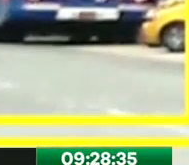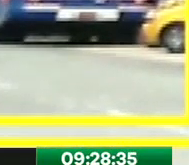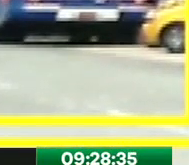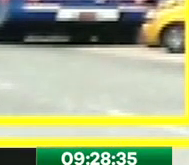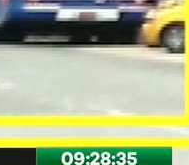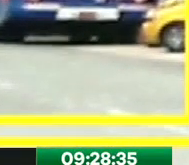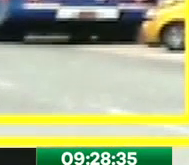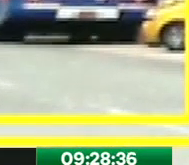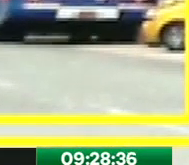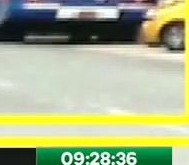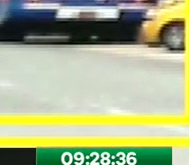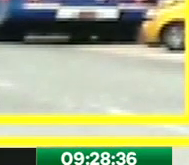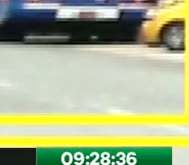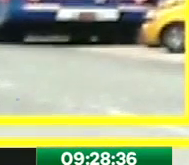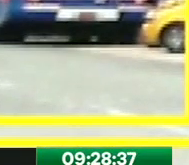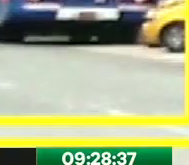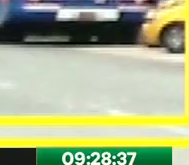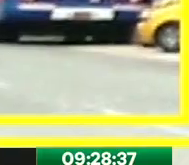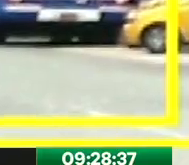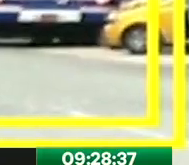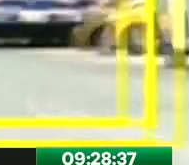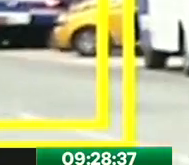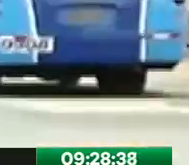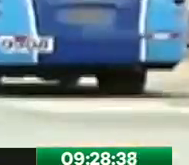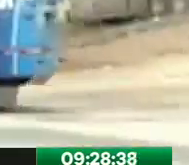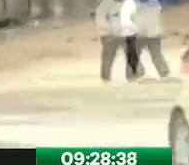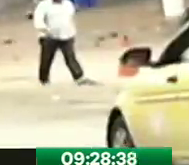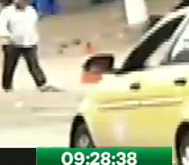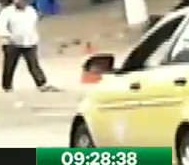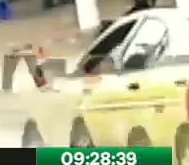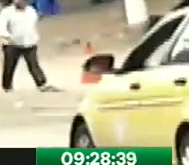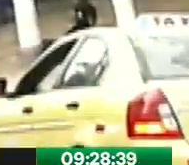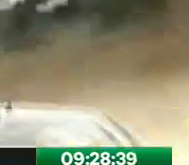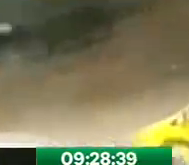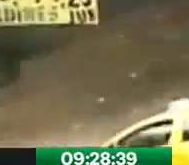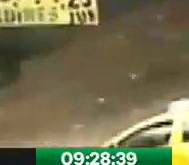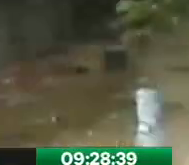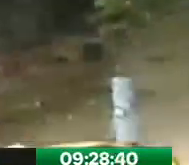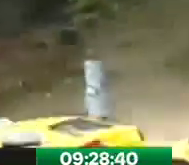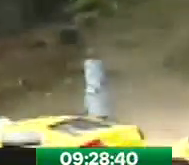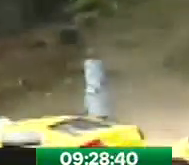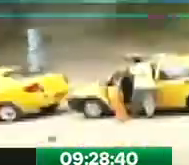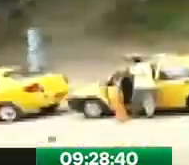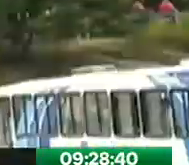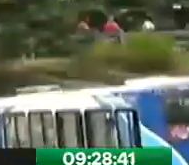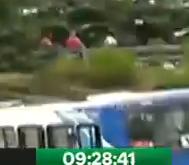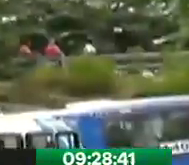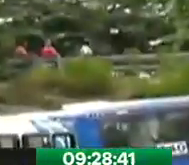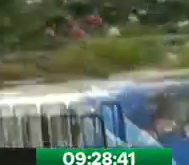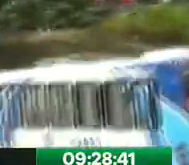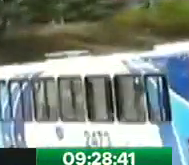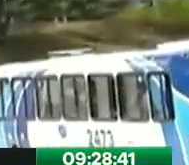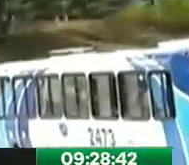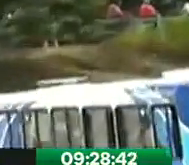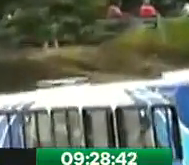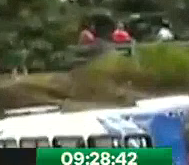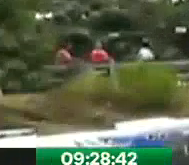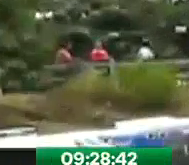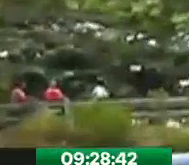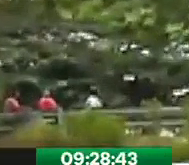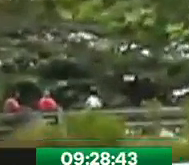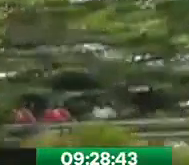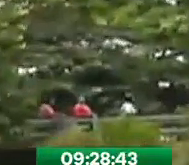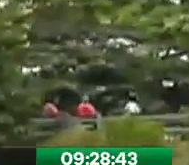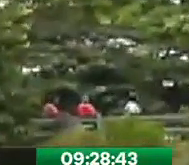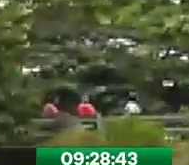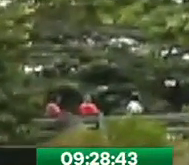todos los detalles en ese sector, en ese lado. Vamos a ir para acá un ratito para que ustedes puedan apreciar. Esto queda en la vía, cerca de